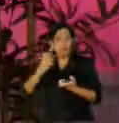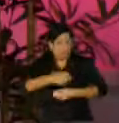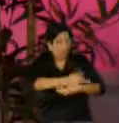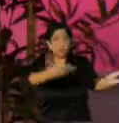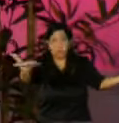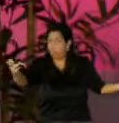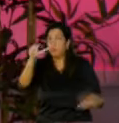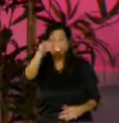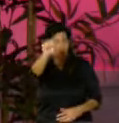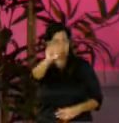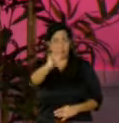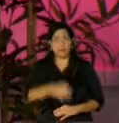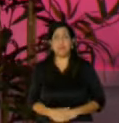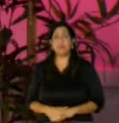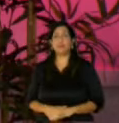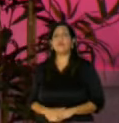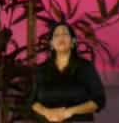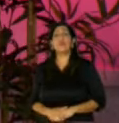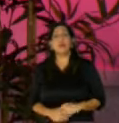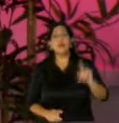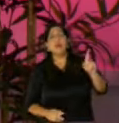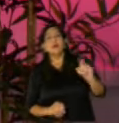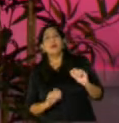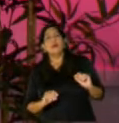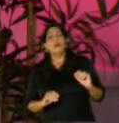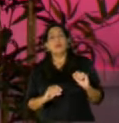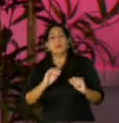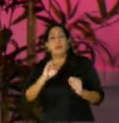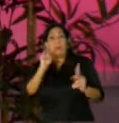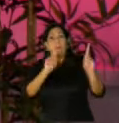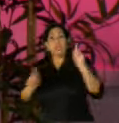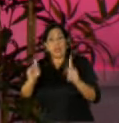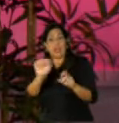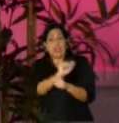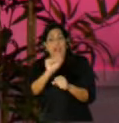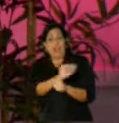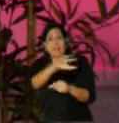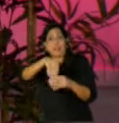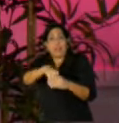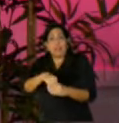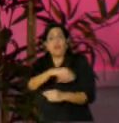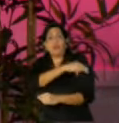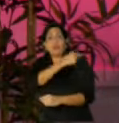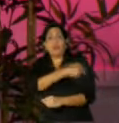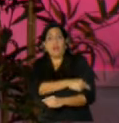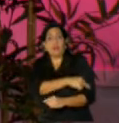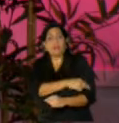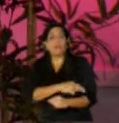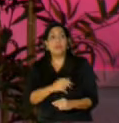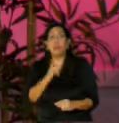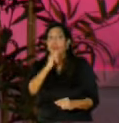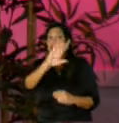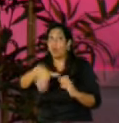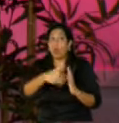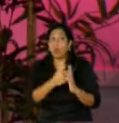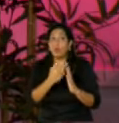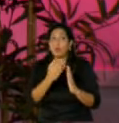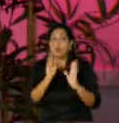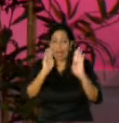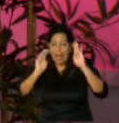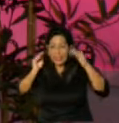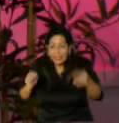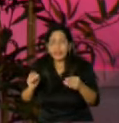En términos también del personal que hay en los hospitales, sabemos que no todo el personal lidia precisamente con los pacientes intensivos o también